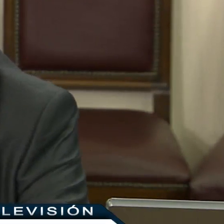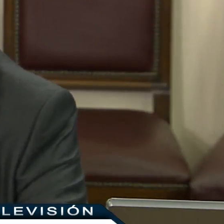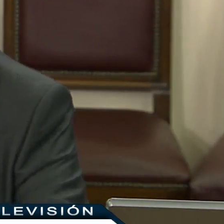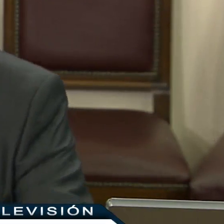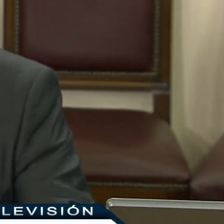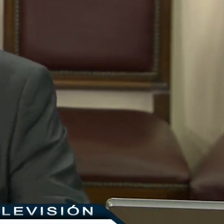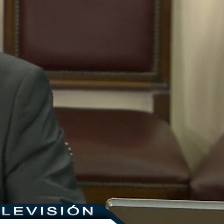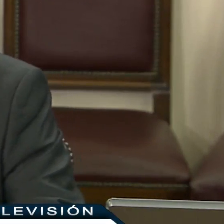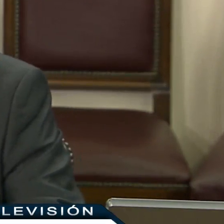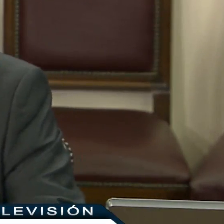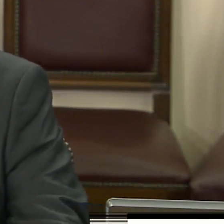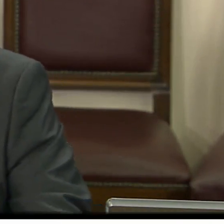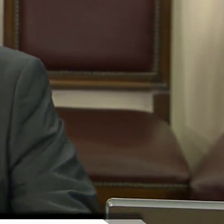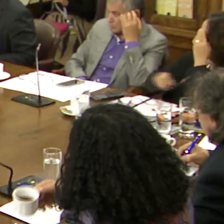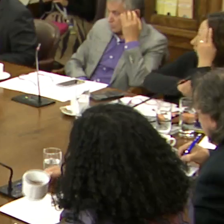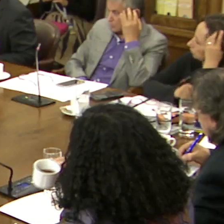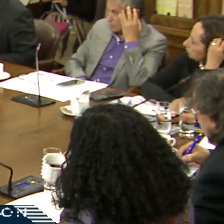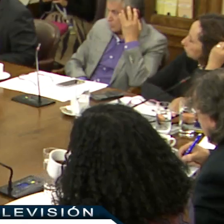Muchas